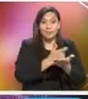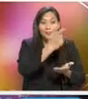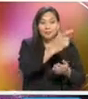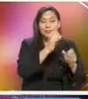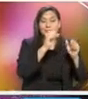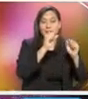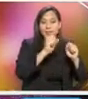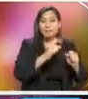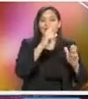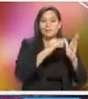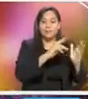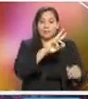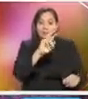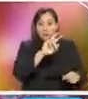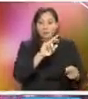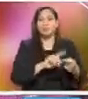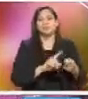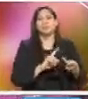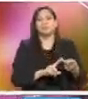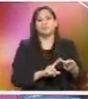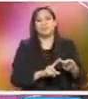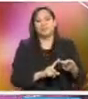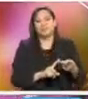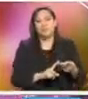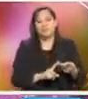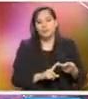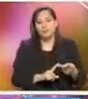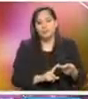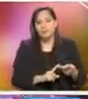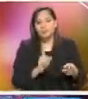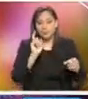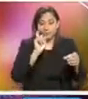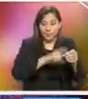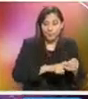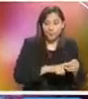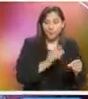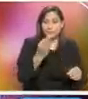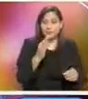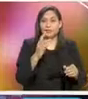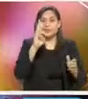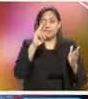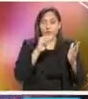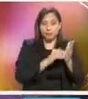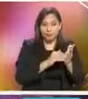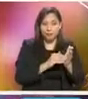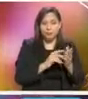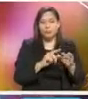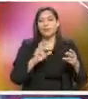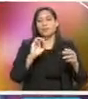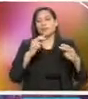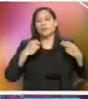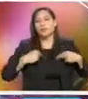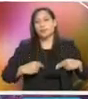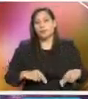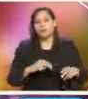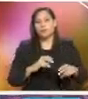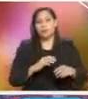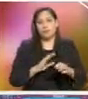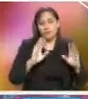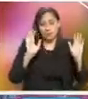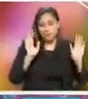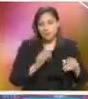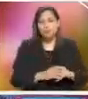fijo mensual. no está mal. O sea, si No. lo tienes planeado y lo tienes presupuestado, que es justamente a lo que voy, ¿no? Que esté presupuestado. Entonces aquí, pues,